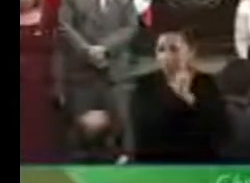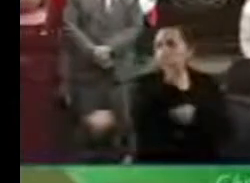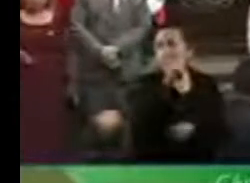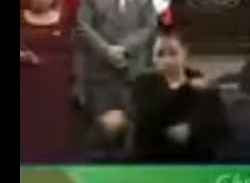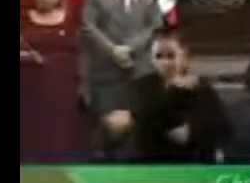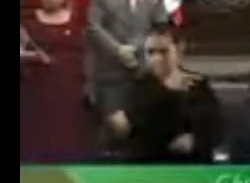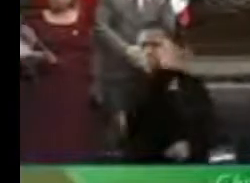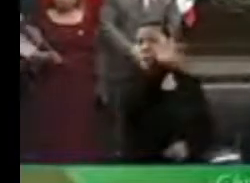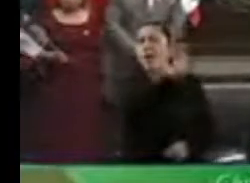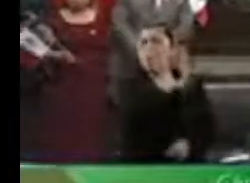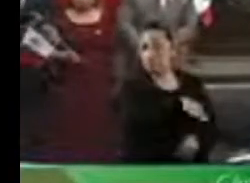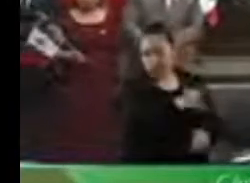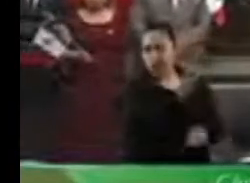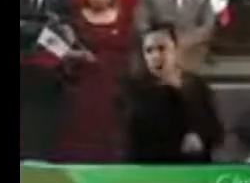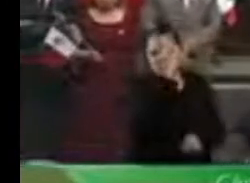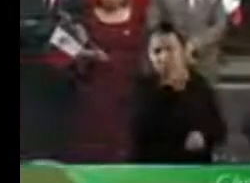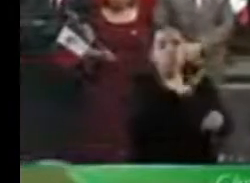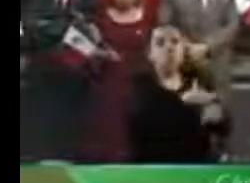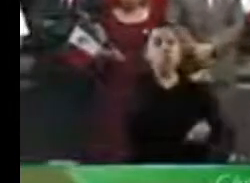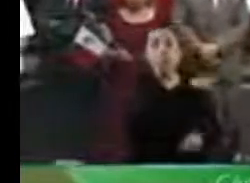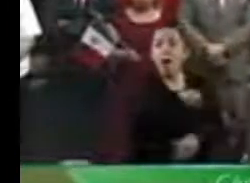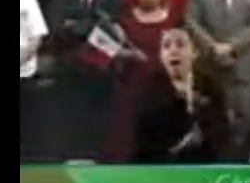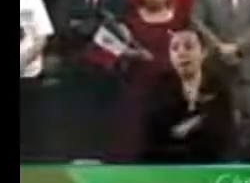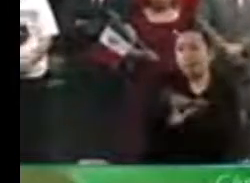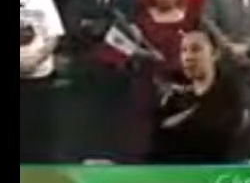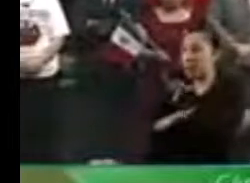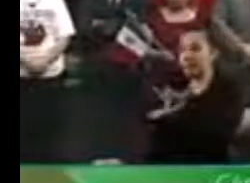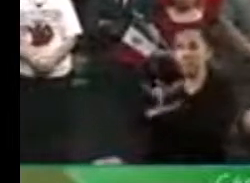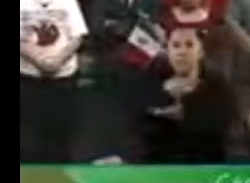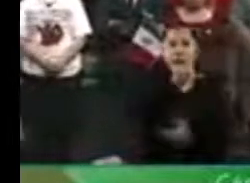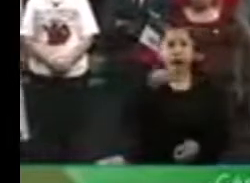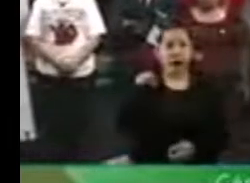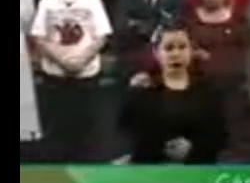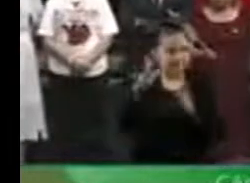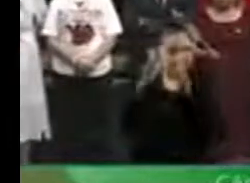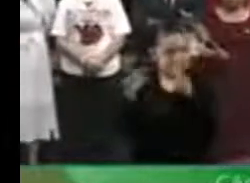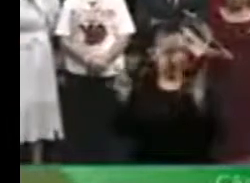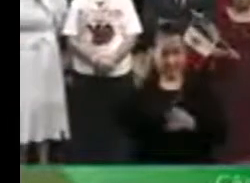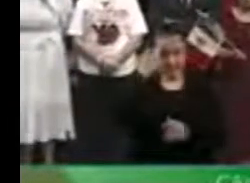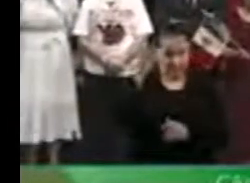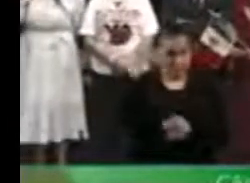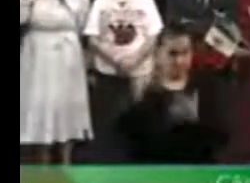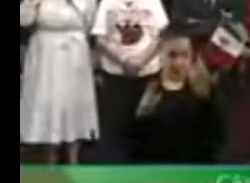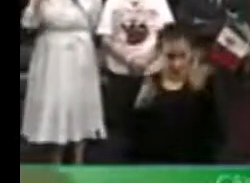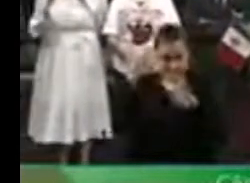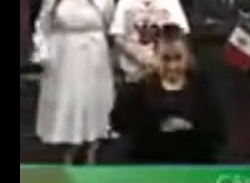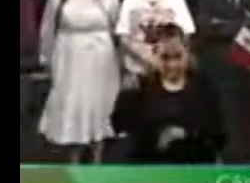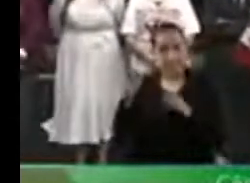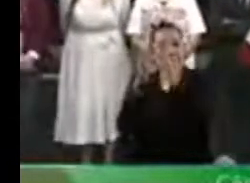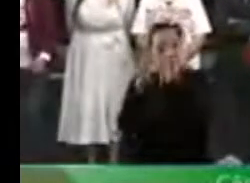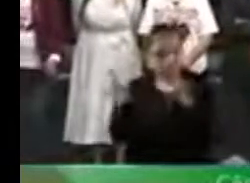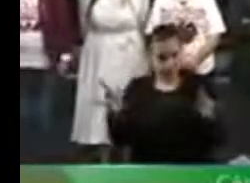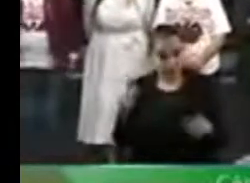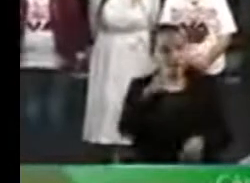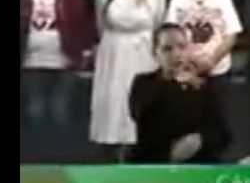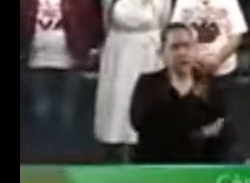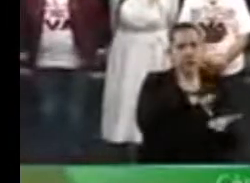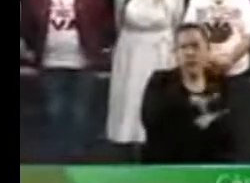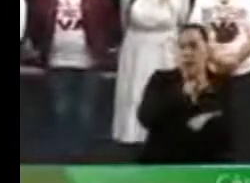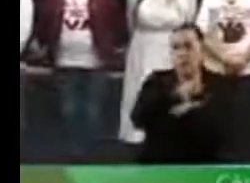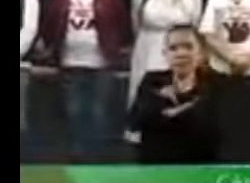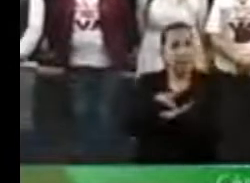intervención francesa, porque estuvo ayudando a un ejército extranjero y porque apoyó a Maximiliano, como lo he dicho